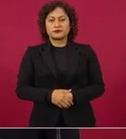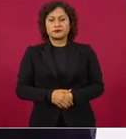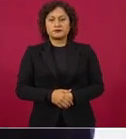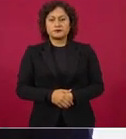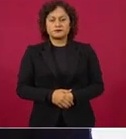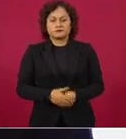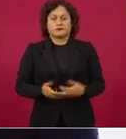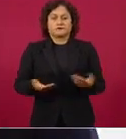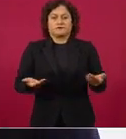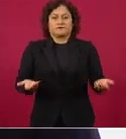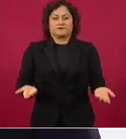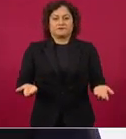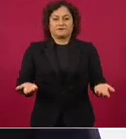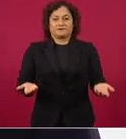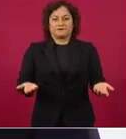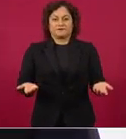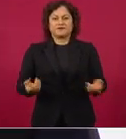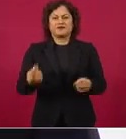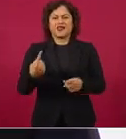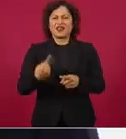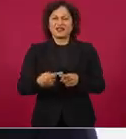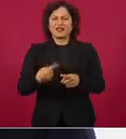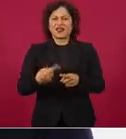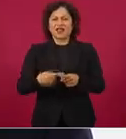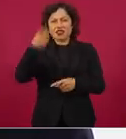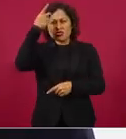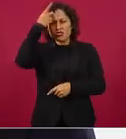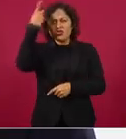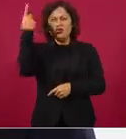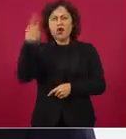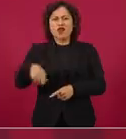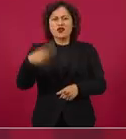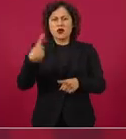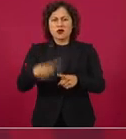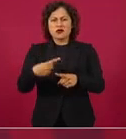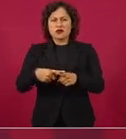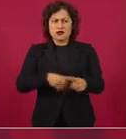Entonces, ¿quiénes mandaban? ¿Era un gobierno del pueblo?